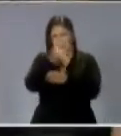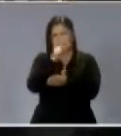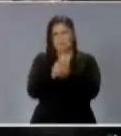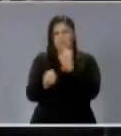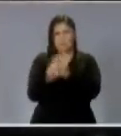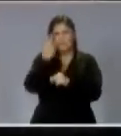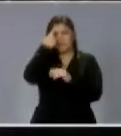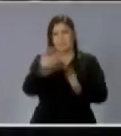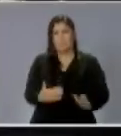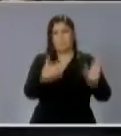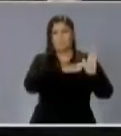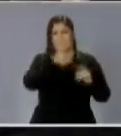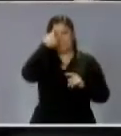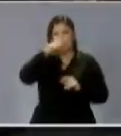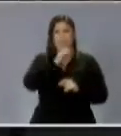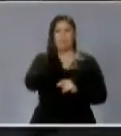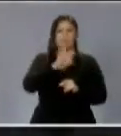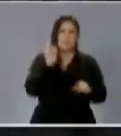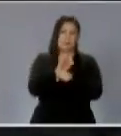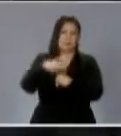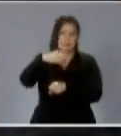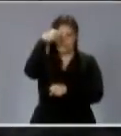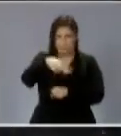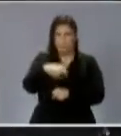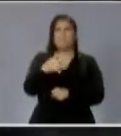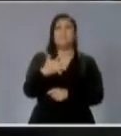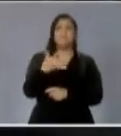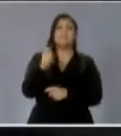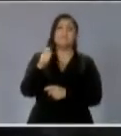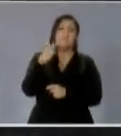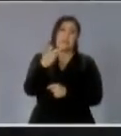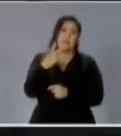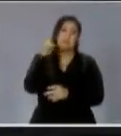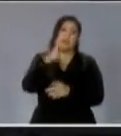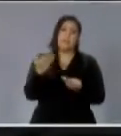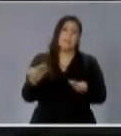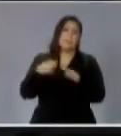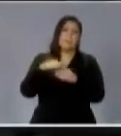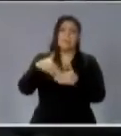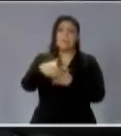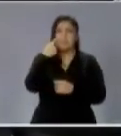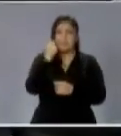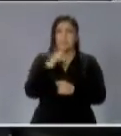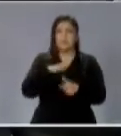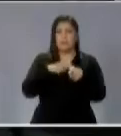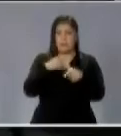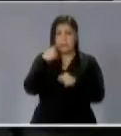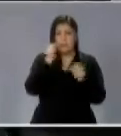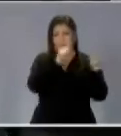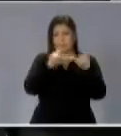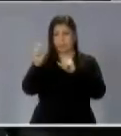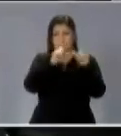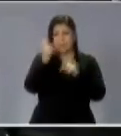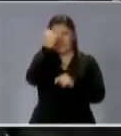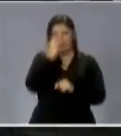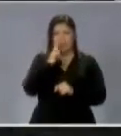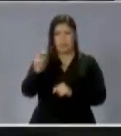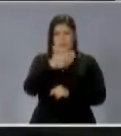alocución. Nomás no hubo comerciales porque alguien aprudentó. Fue tan nítido lo que buscaba que los gobernadores no